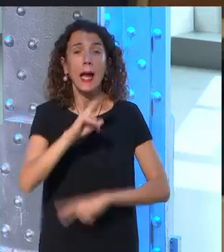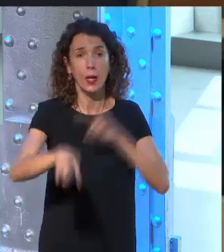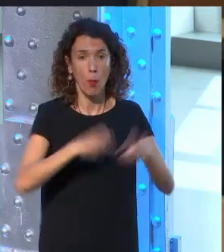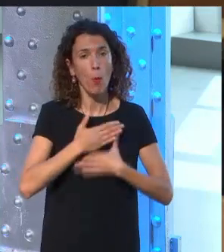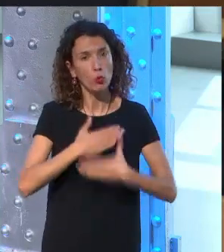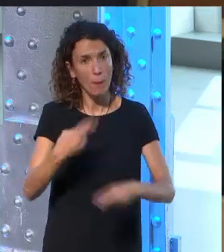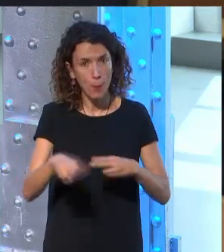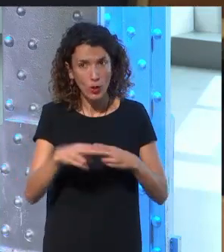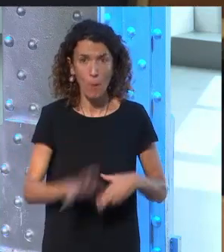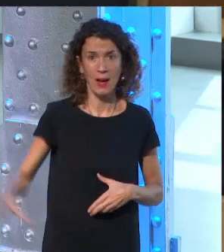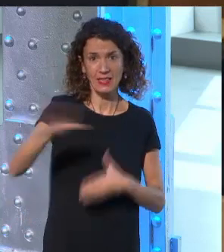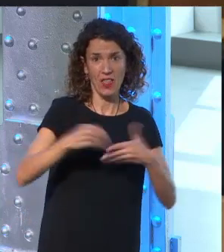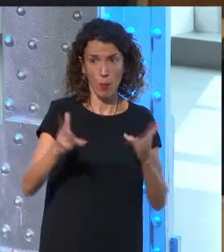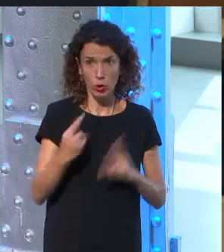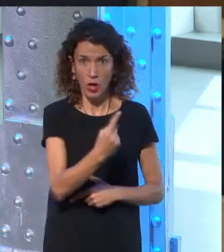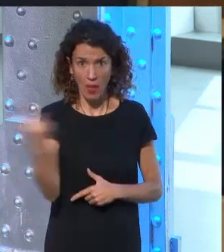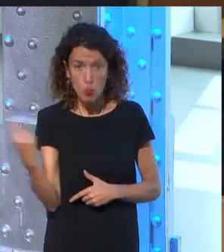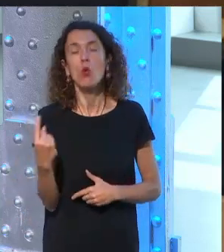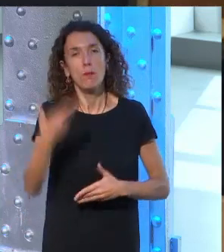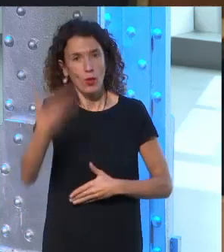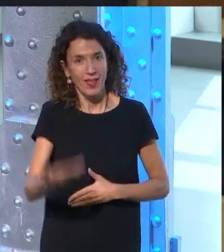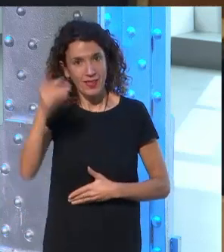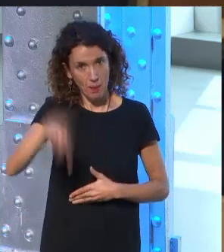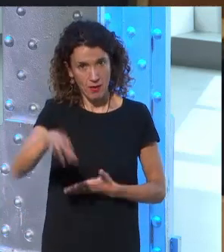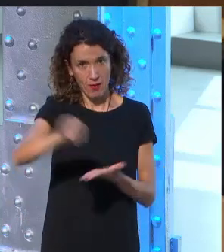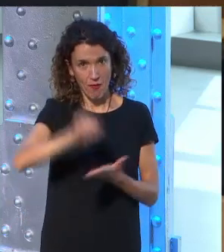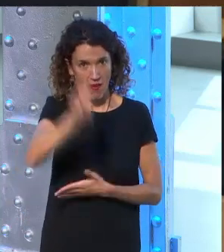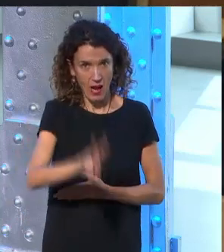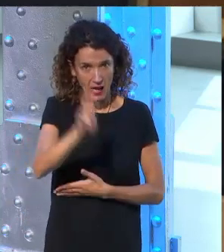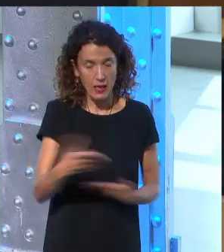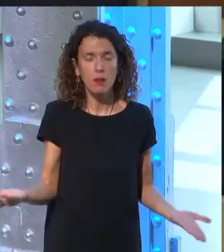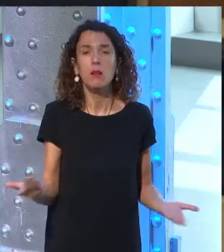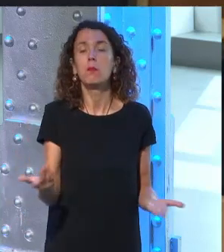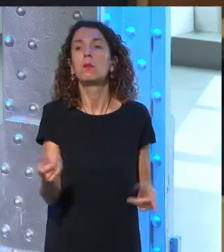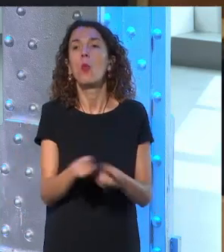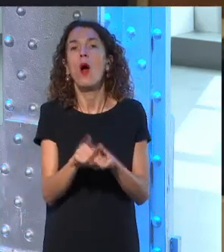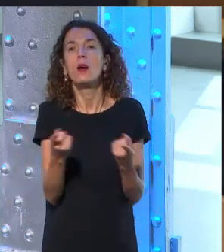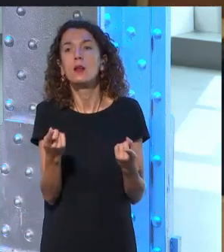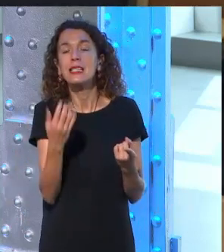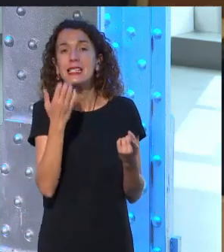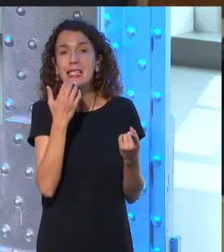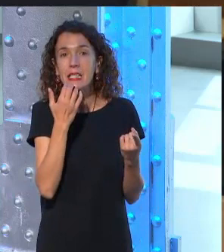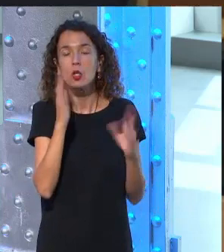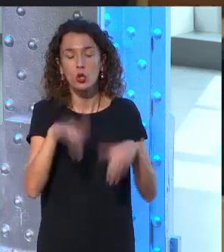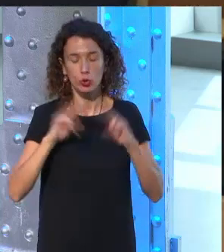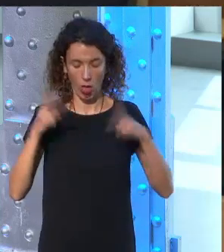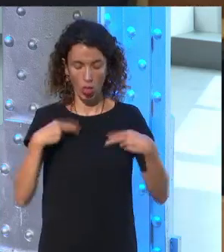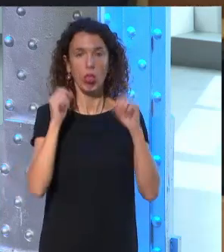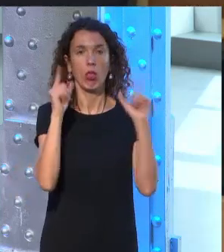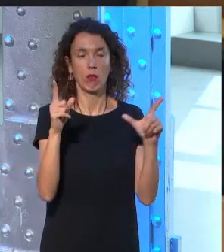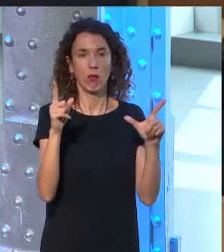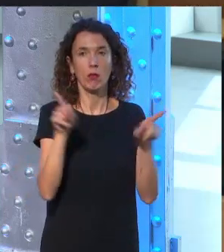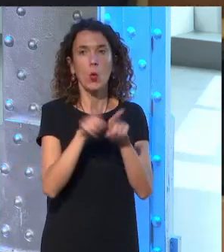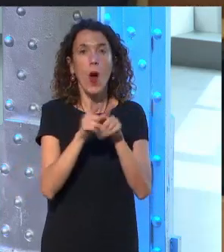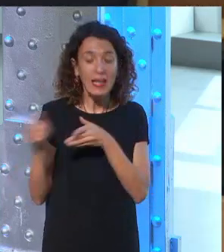la voluntad política de los países democráticos cada cuatro años también. Pero yo creo que no hace falta. Si conseguimos darnos cuenta de que solo hay